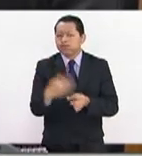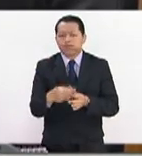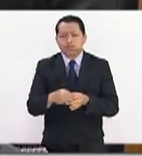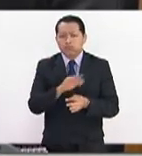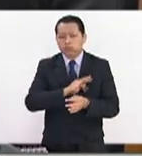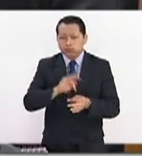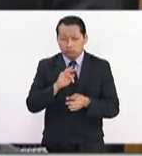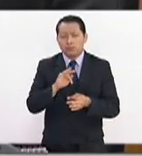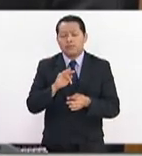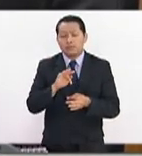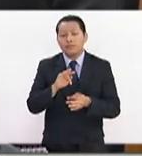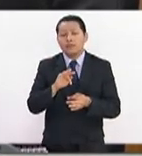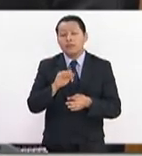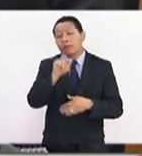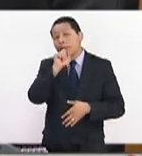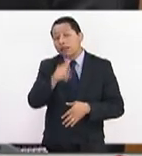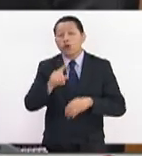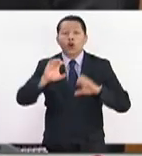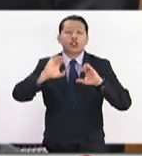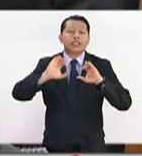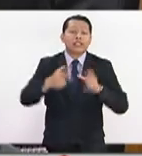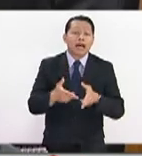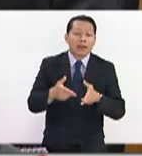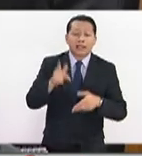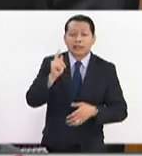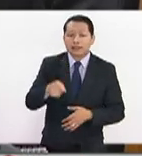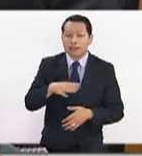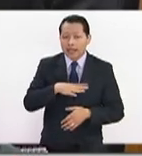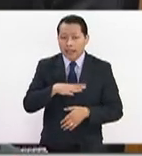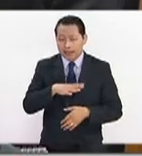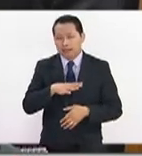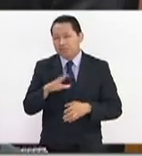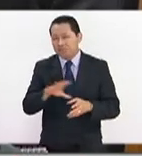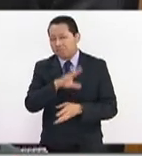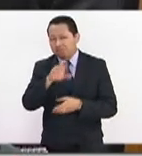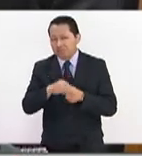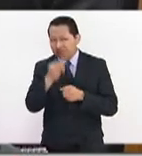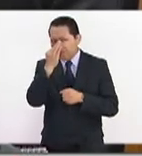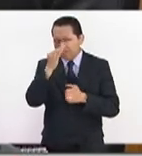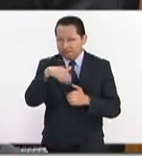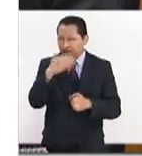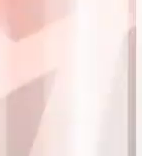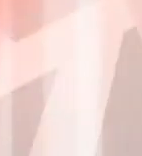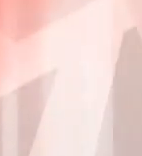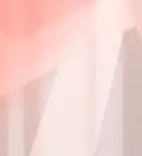levantando sus casas. En Chiapas hemos prácticamente concluido.